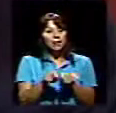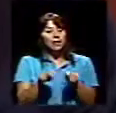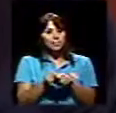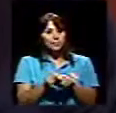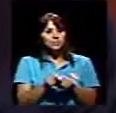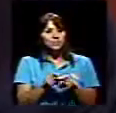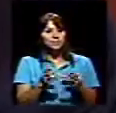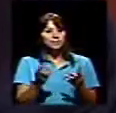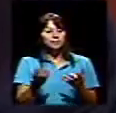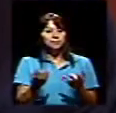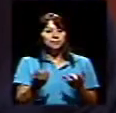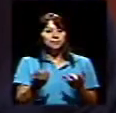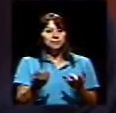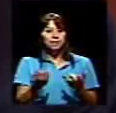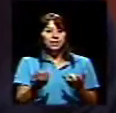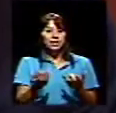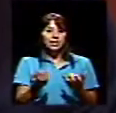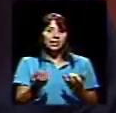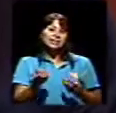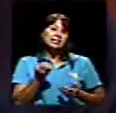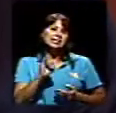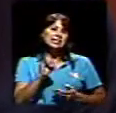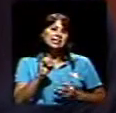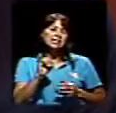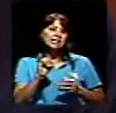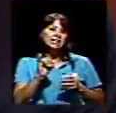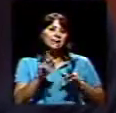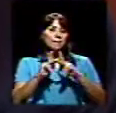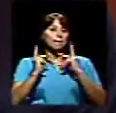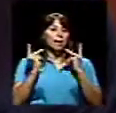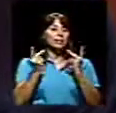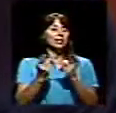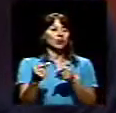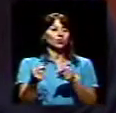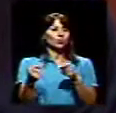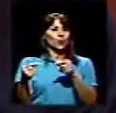reciben los partidos de oposición